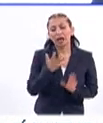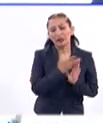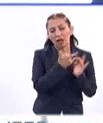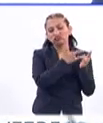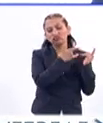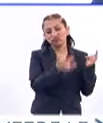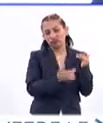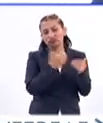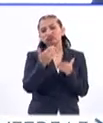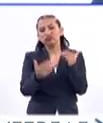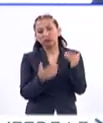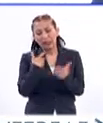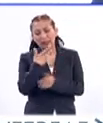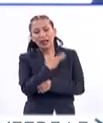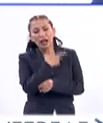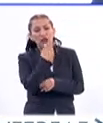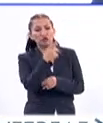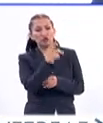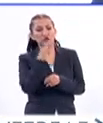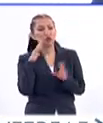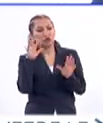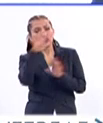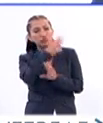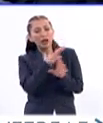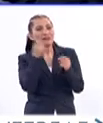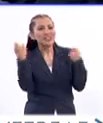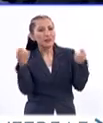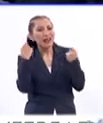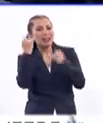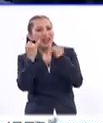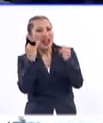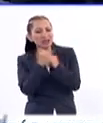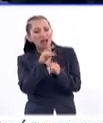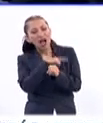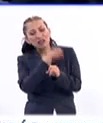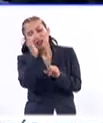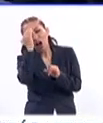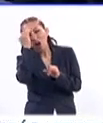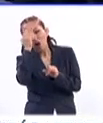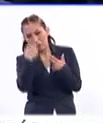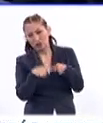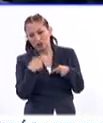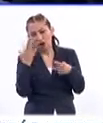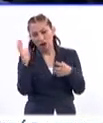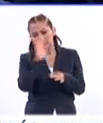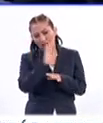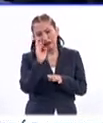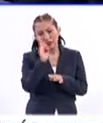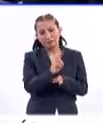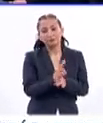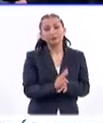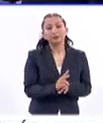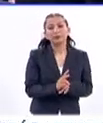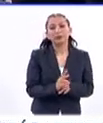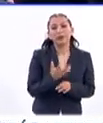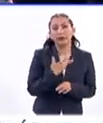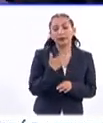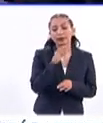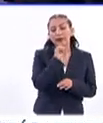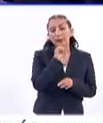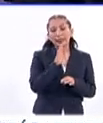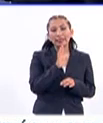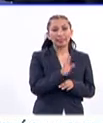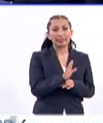una trayectoria importante, tiene un lugar en el circuito de festivales internacionales y bueno, tiene un